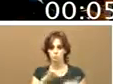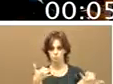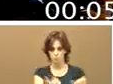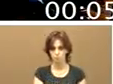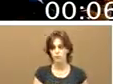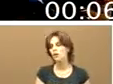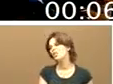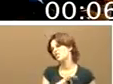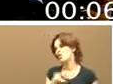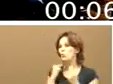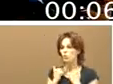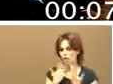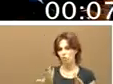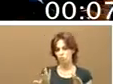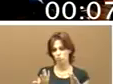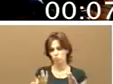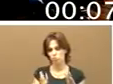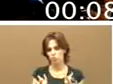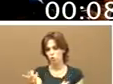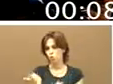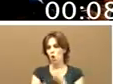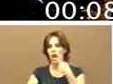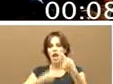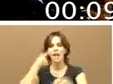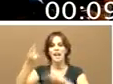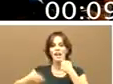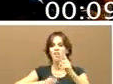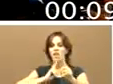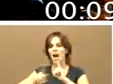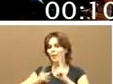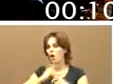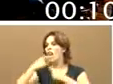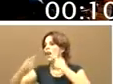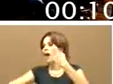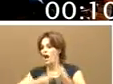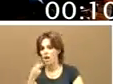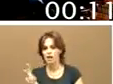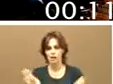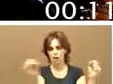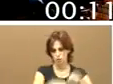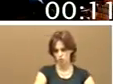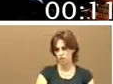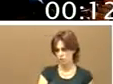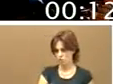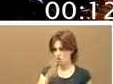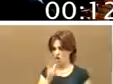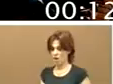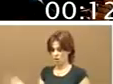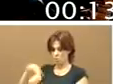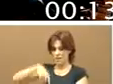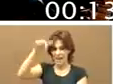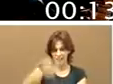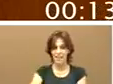señor diputado se le llena usted la boca de diálogo se le llena usted la boca de consenso y vas aquí y hace un